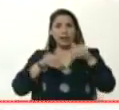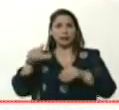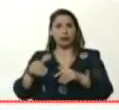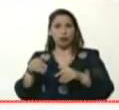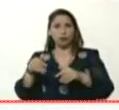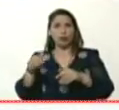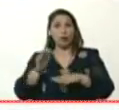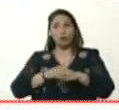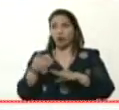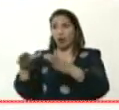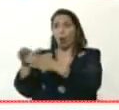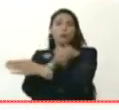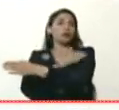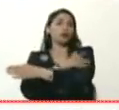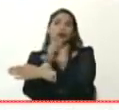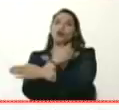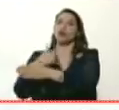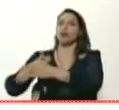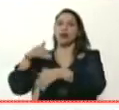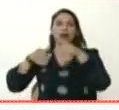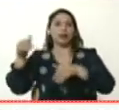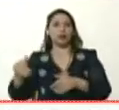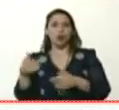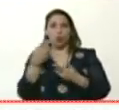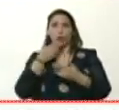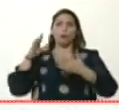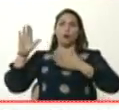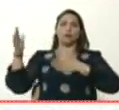elecciones. Hay mucho compromiso con los gringos.